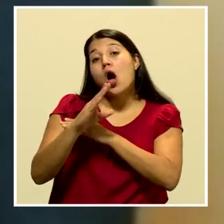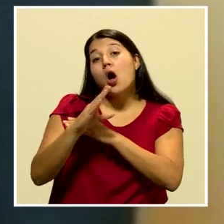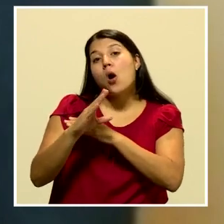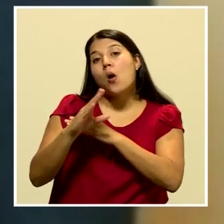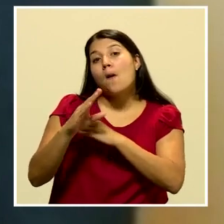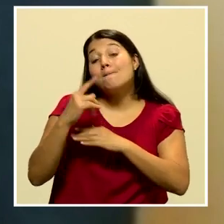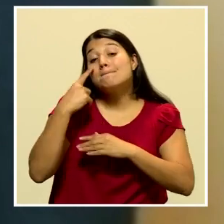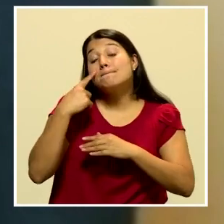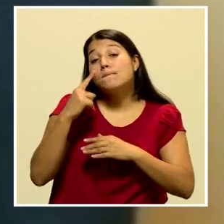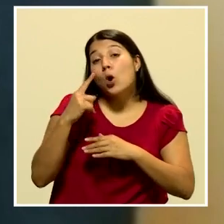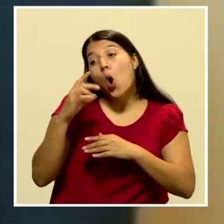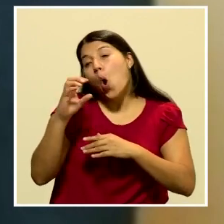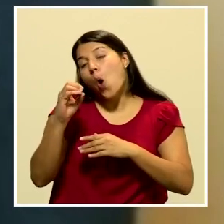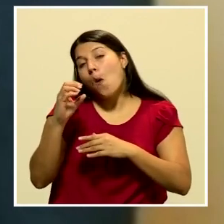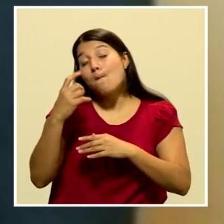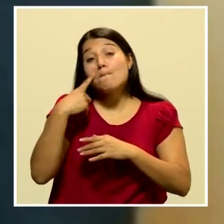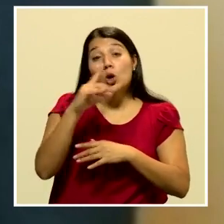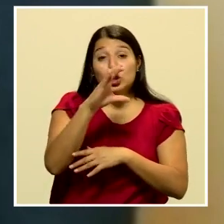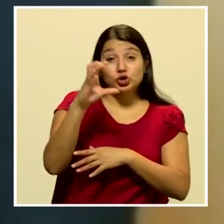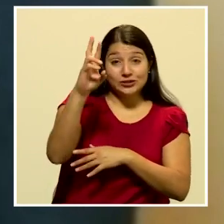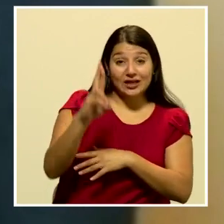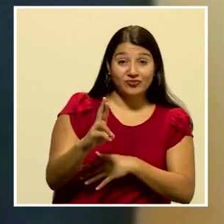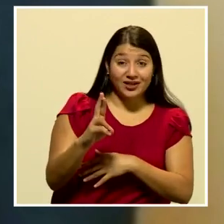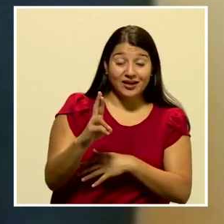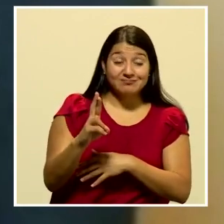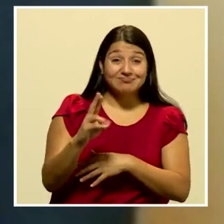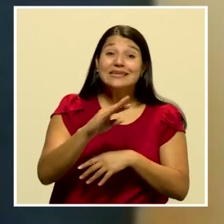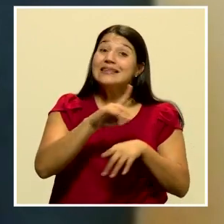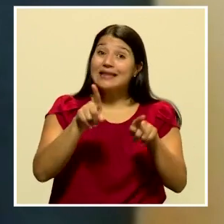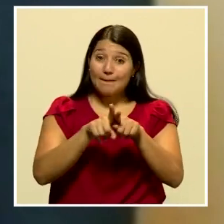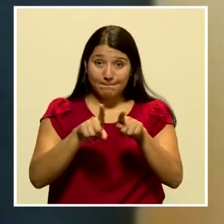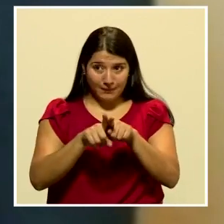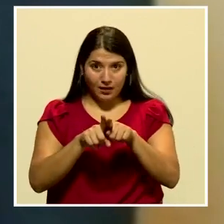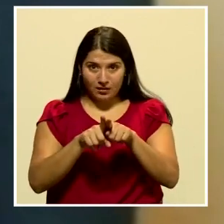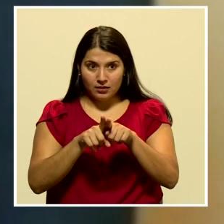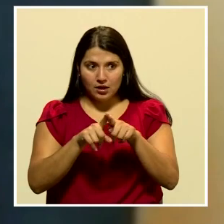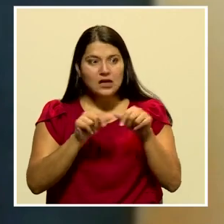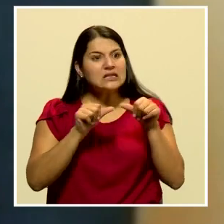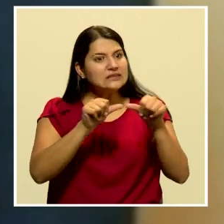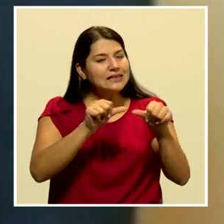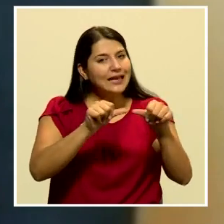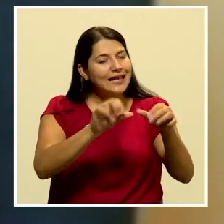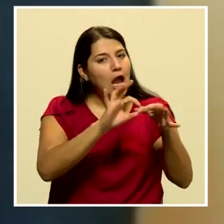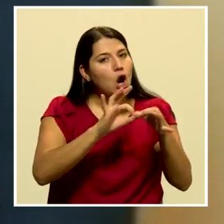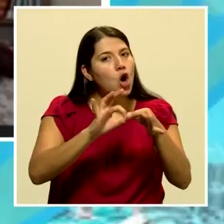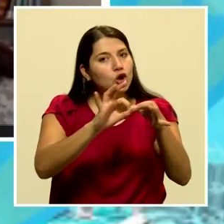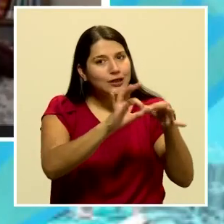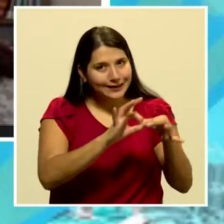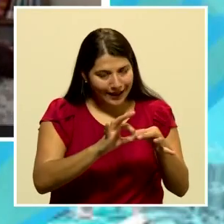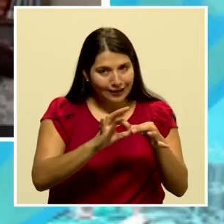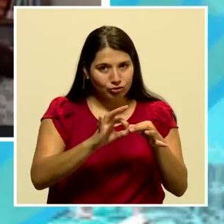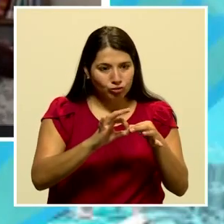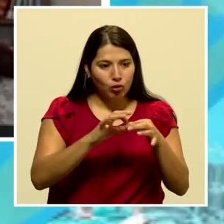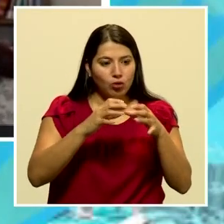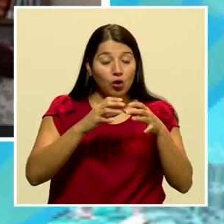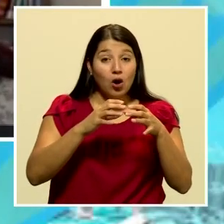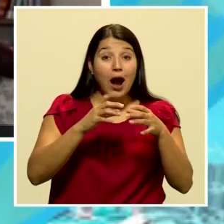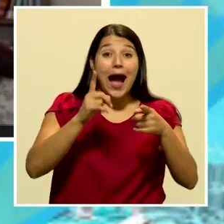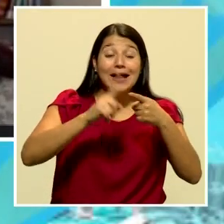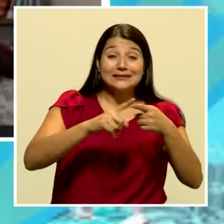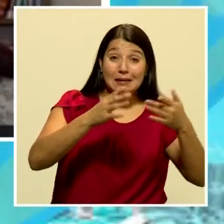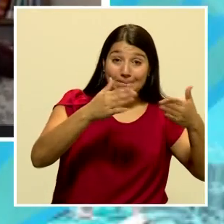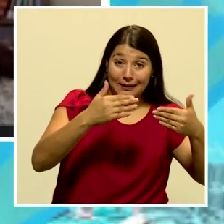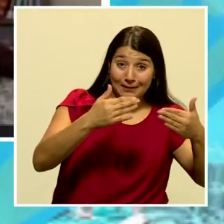Costa Rica, sino que coordinaba su viaje incluso desde que estaban los migrantes en Panamá e incluso a veces hasta